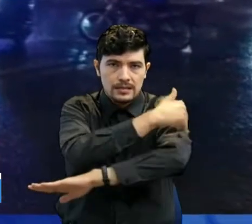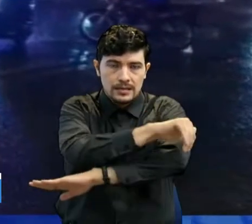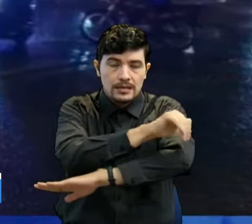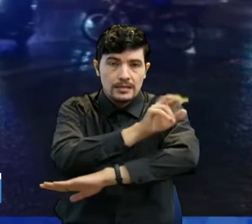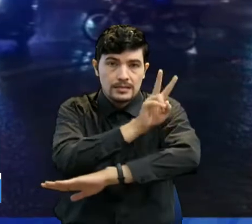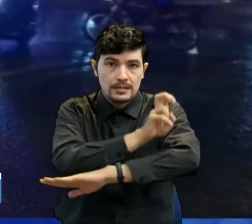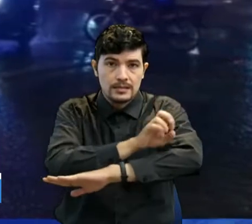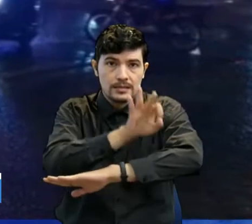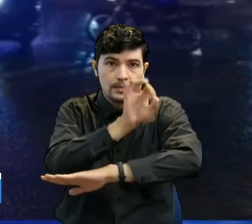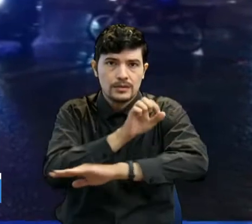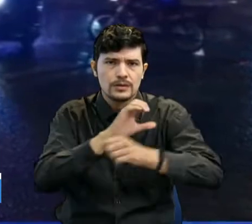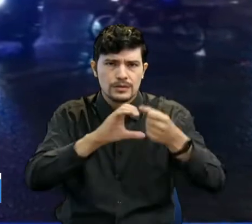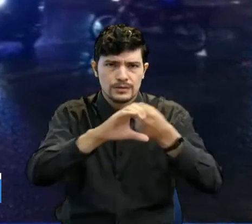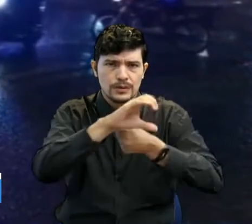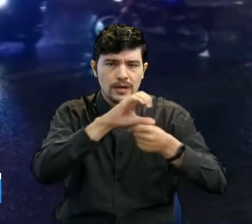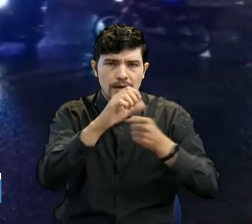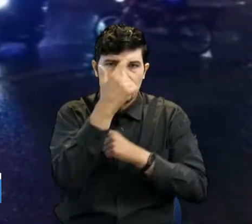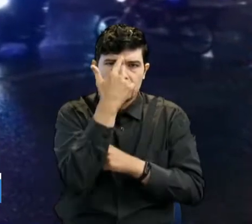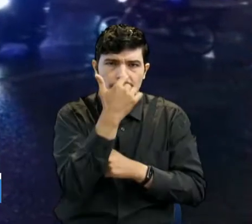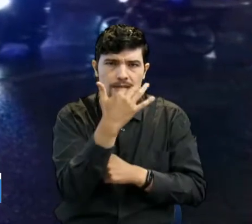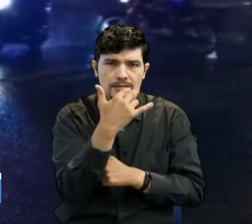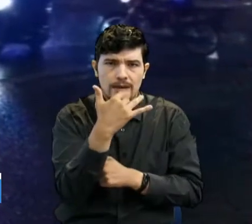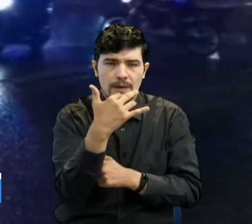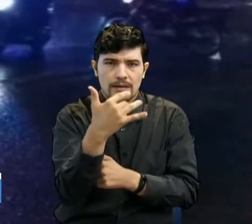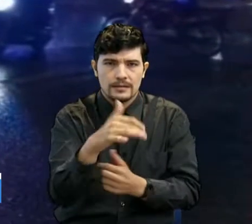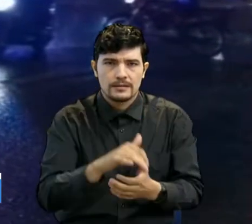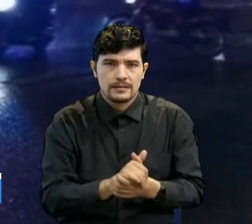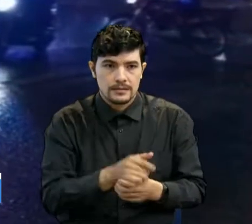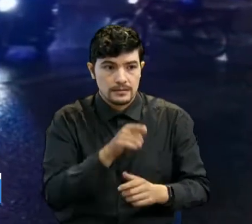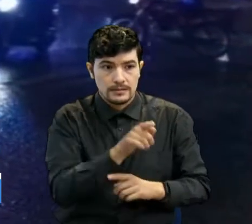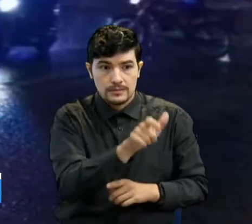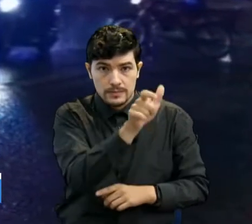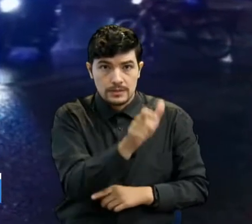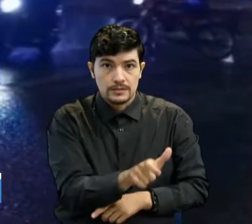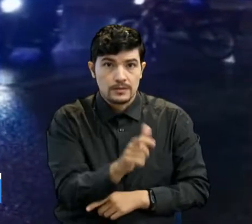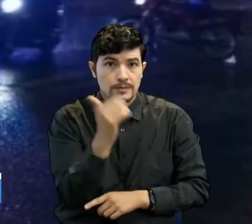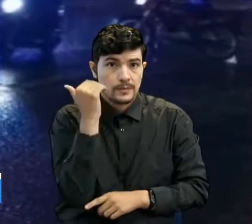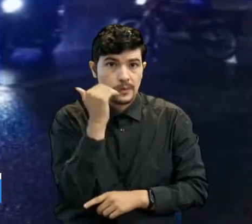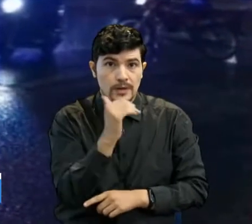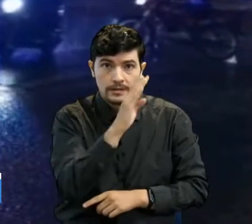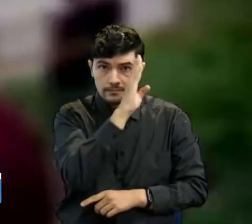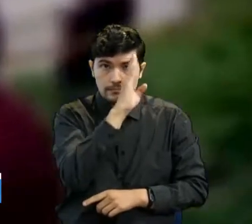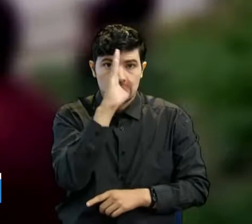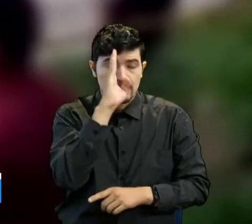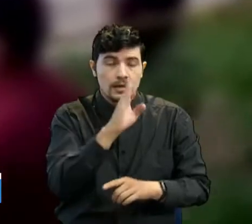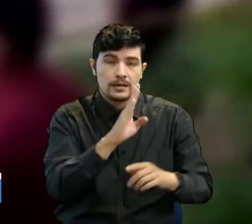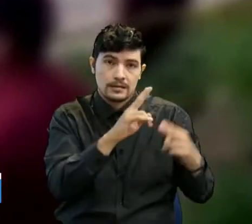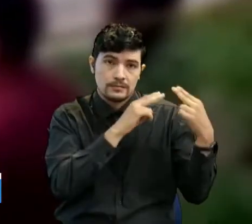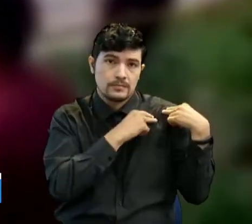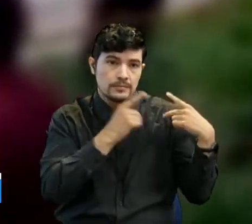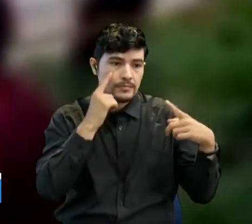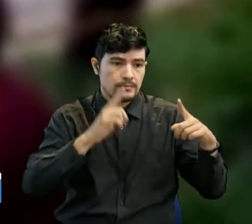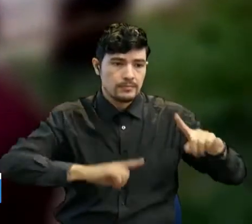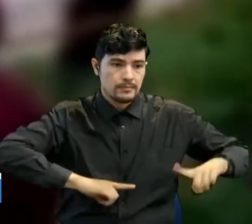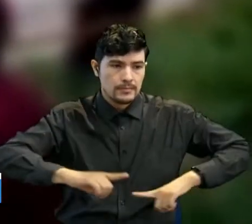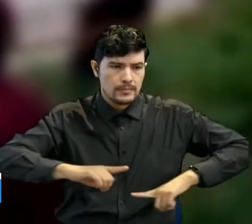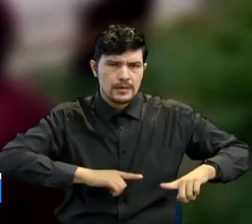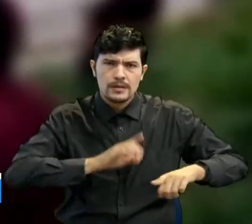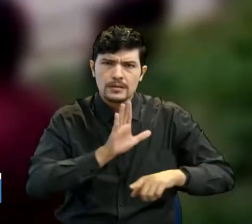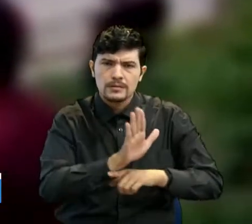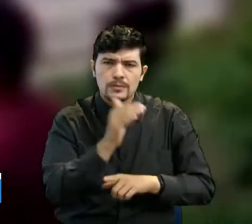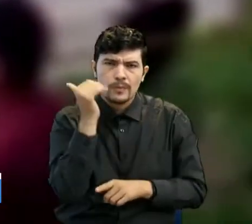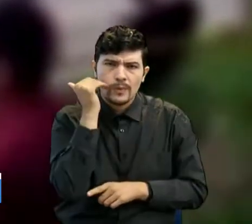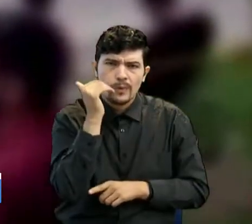78 en la ciudad de santa marta el cual administraba la zhang y leña esta mujer fue atacada con armas de fuego por